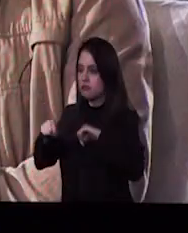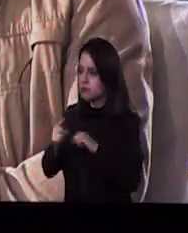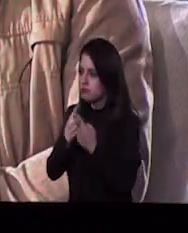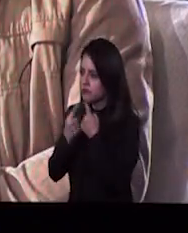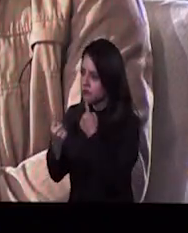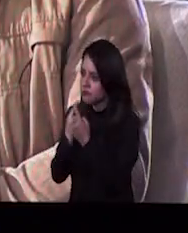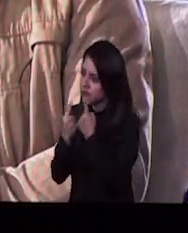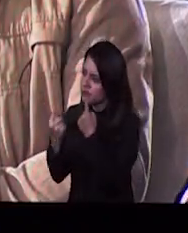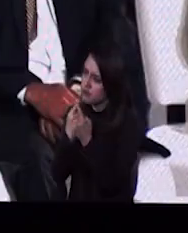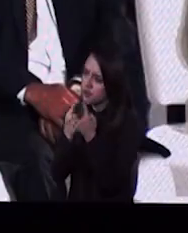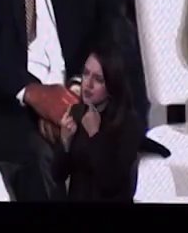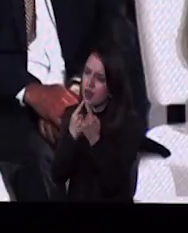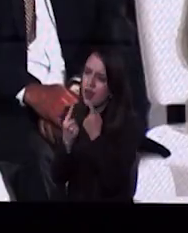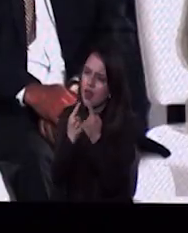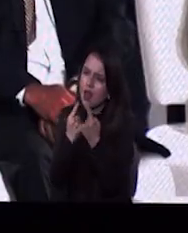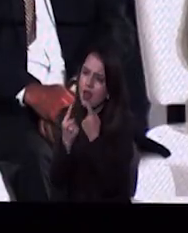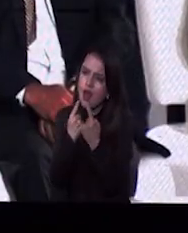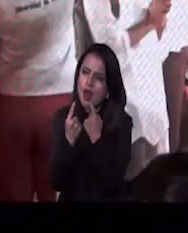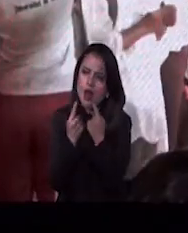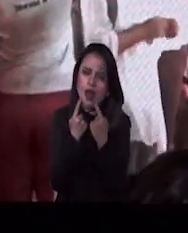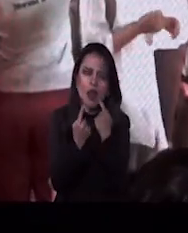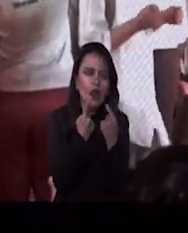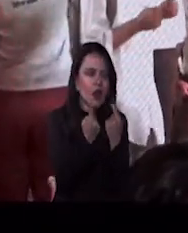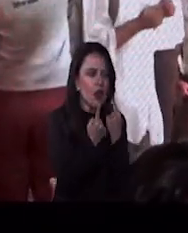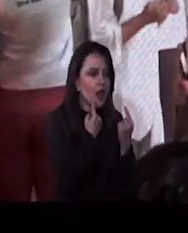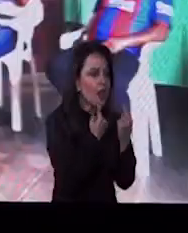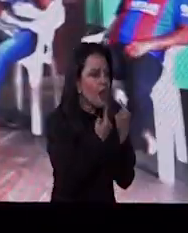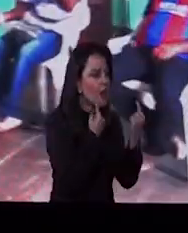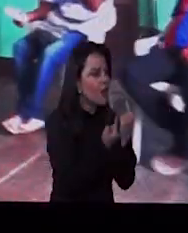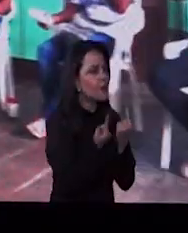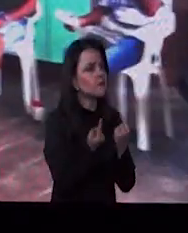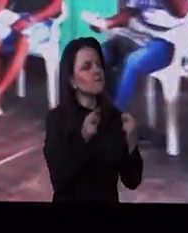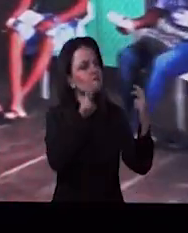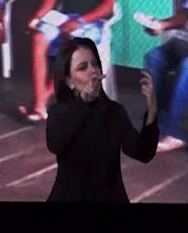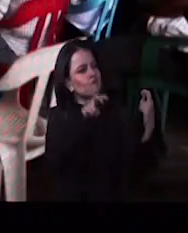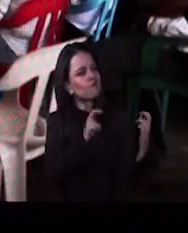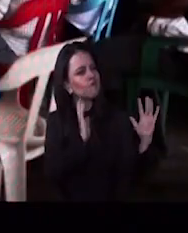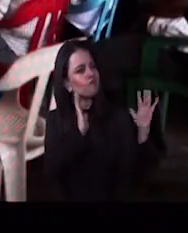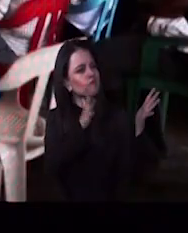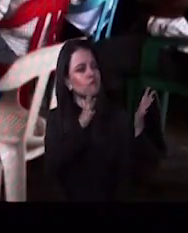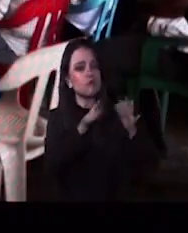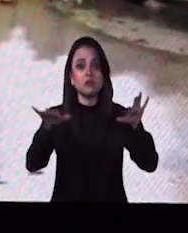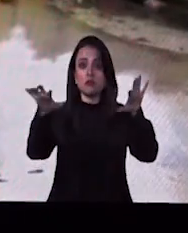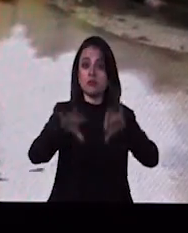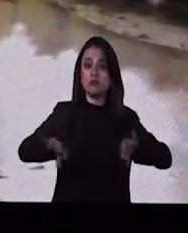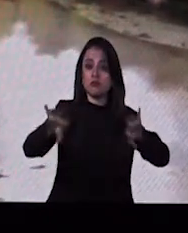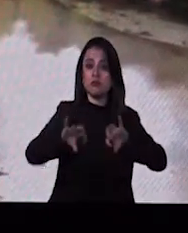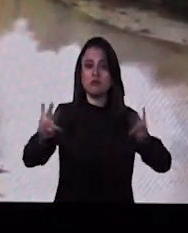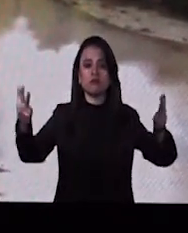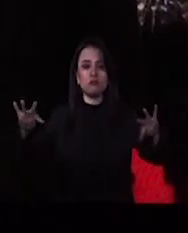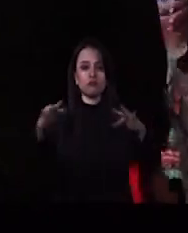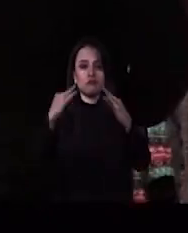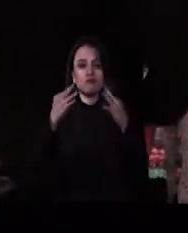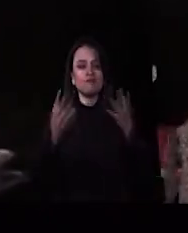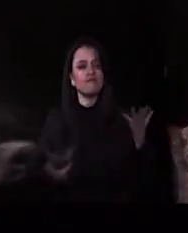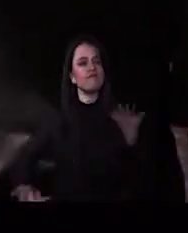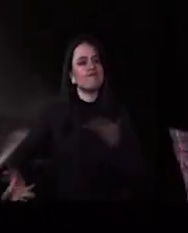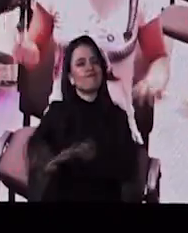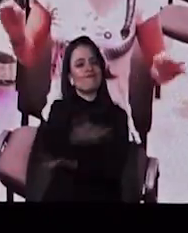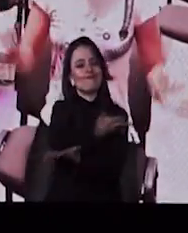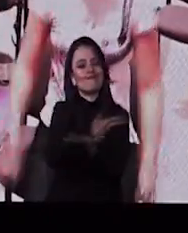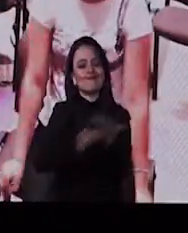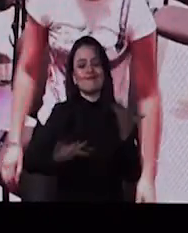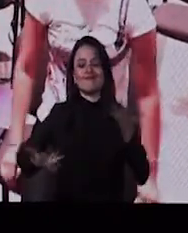propició centenas de espacios de reconocimiento, de escucha y de encuentros para la no repetición, entre otros, que lograron